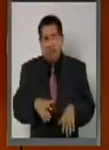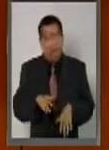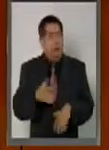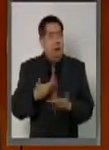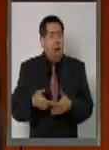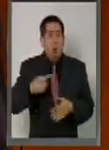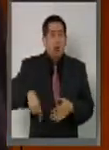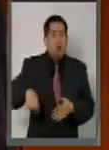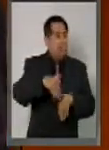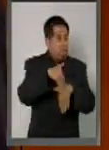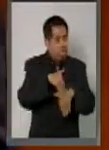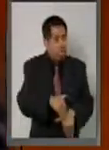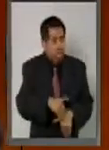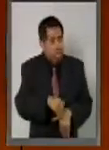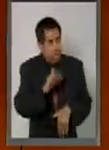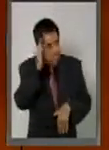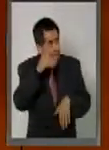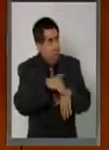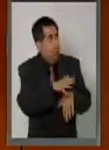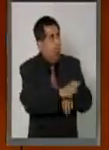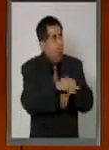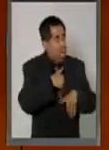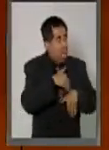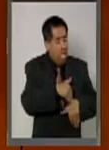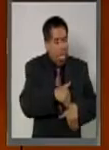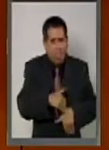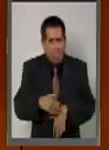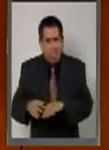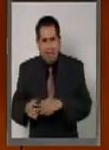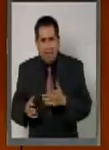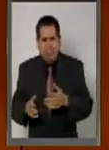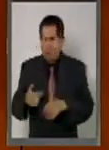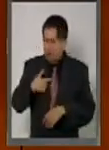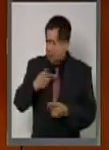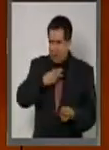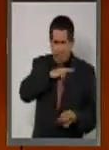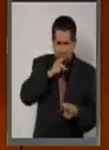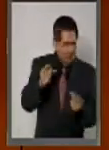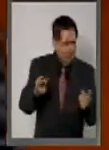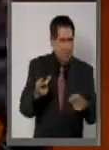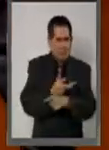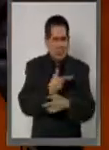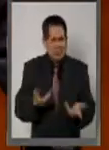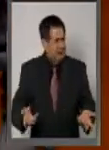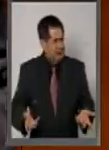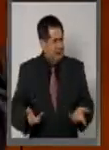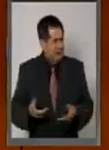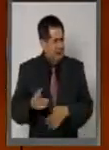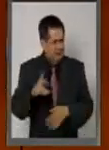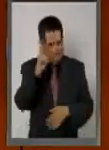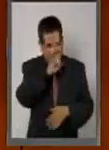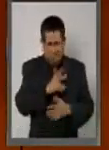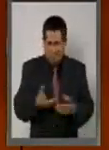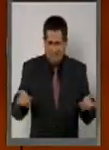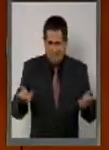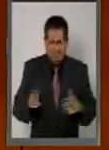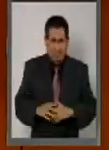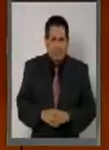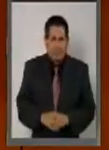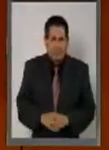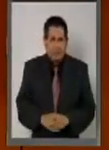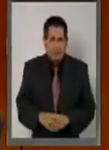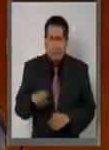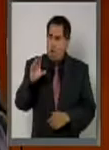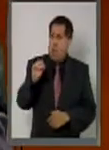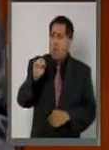serviles operadores de los Estados Unidos en Venezuela? ¡Qué vergüenza! ¡Qué cosa tan espantosa! En la